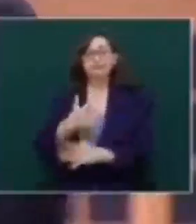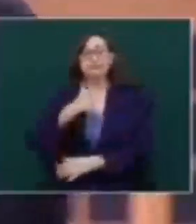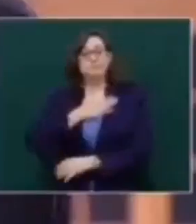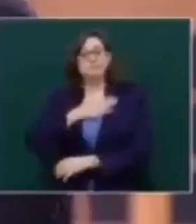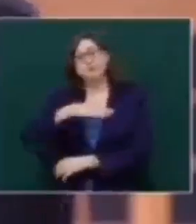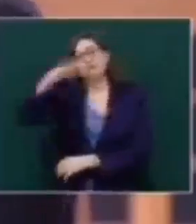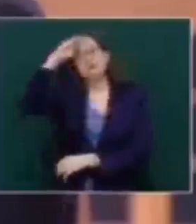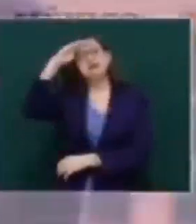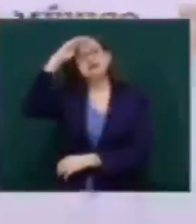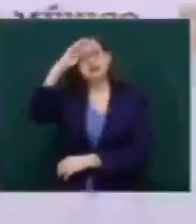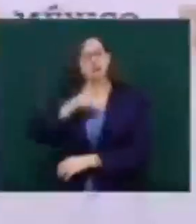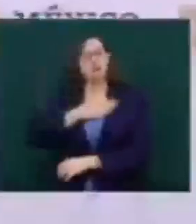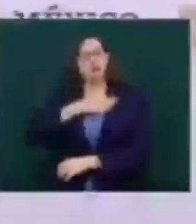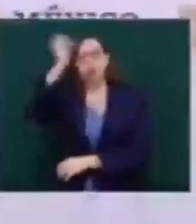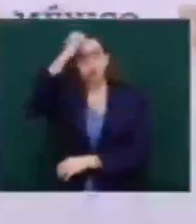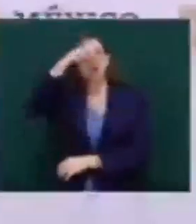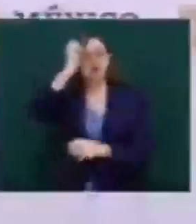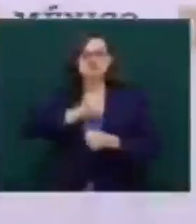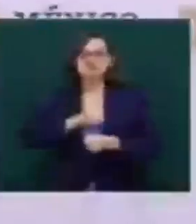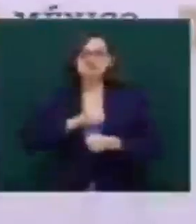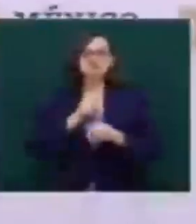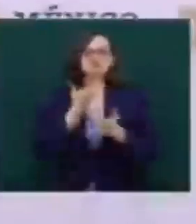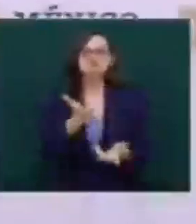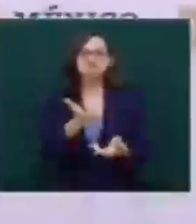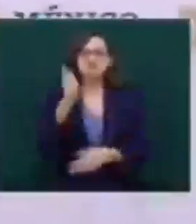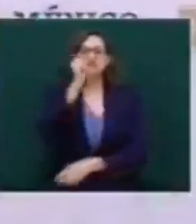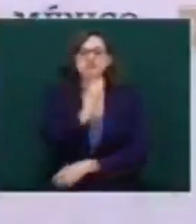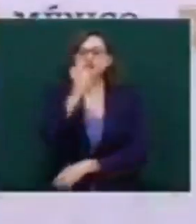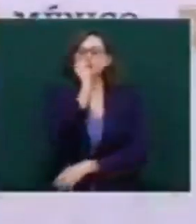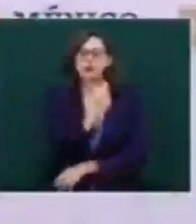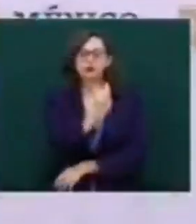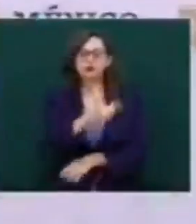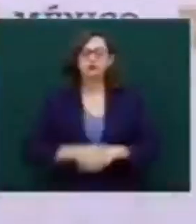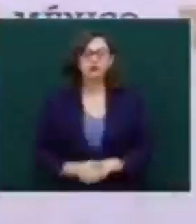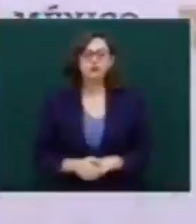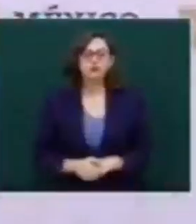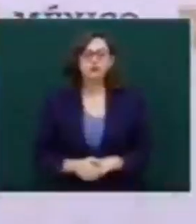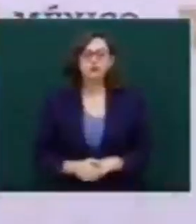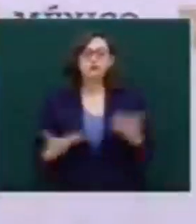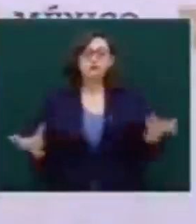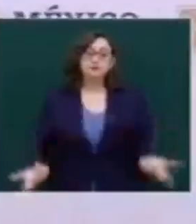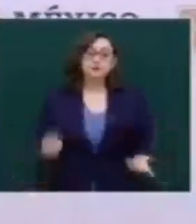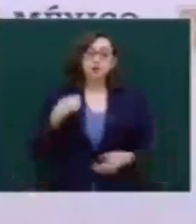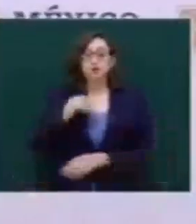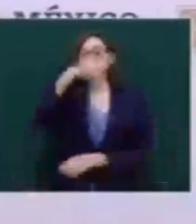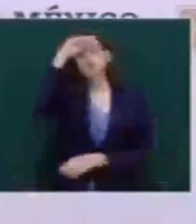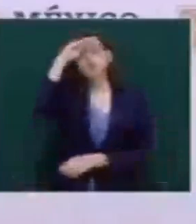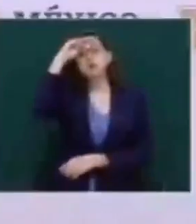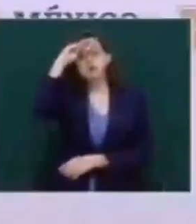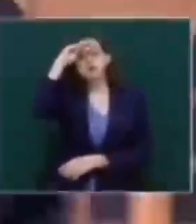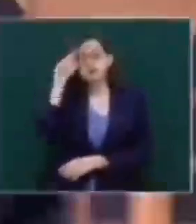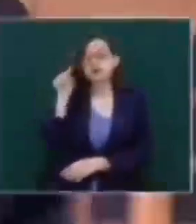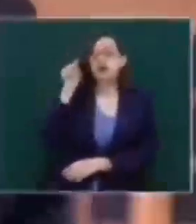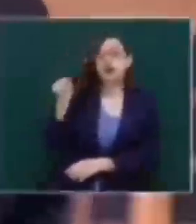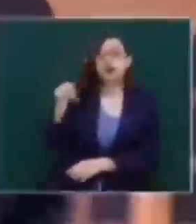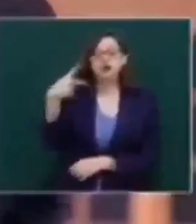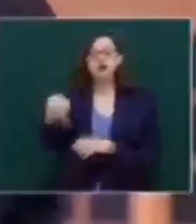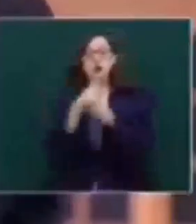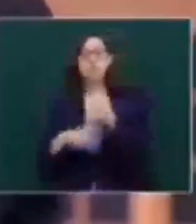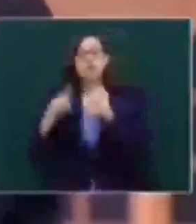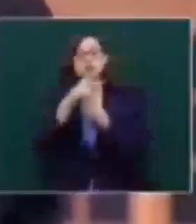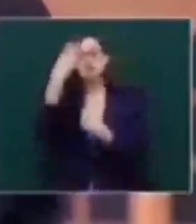lo que pienso. En consecuencia, creo que por su lucha en defensa de la soberanía de su